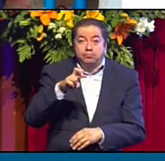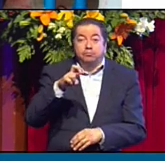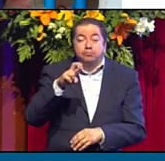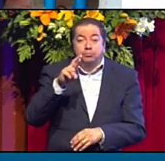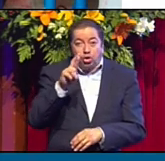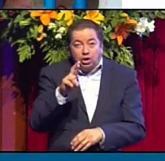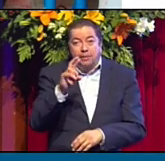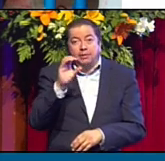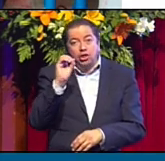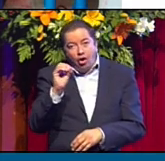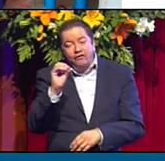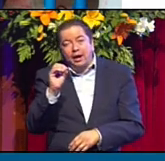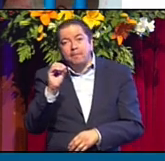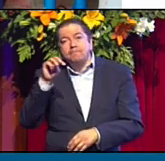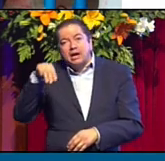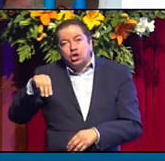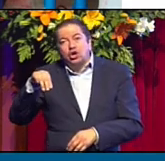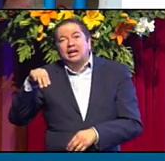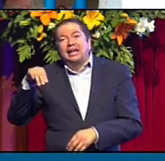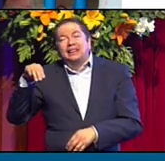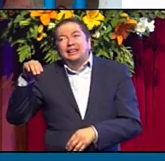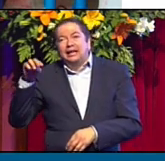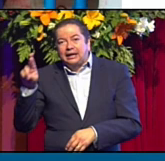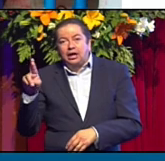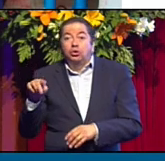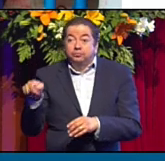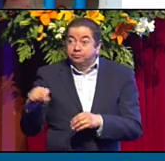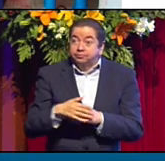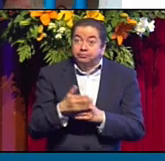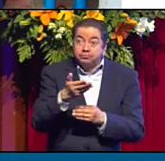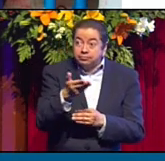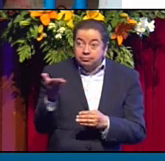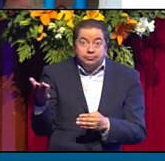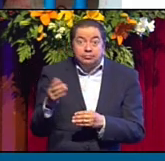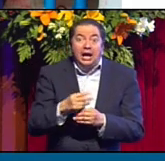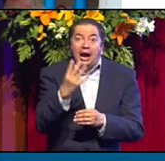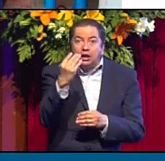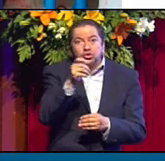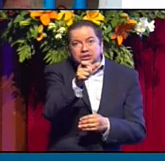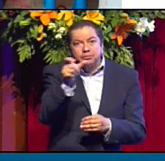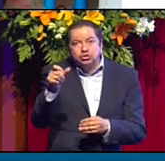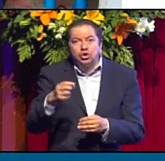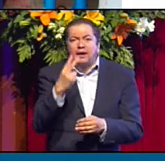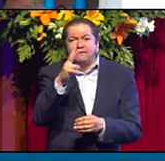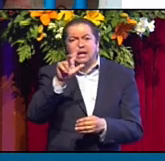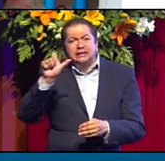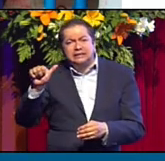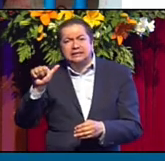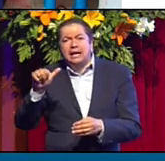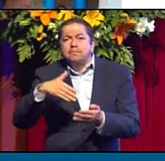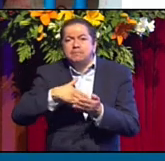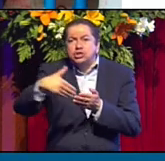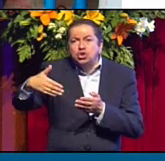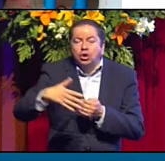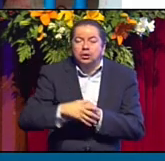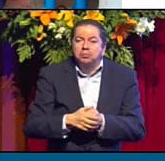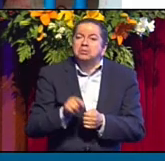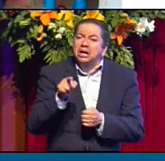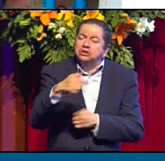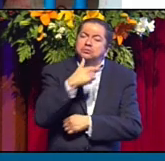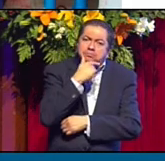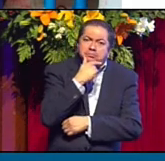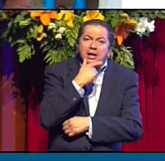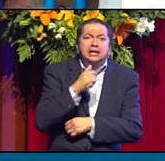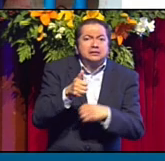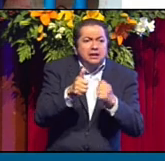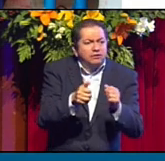de Obras Menores de Riego, por 14 beneficiados, por más de 26 millones de pesos. Bueno, todo esto tiene sentido.